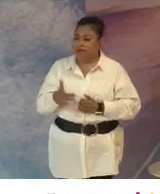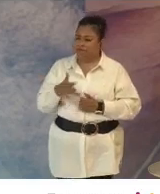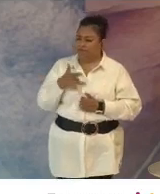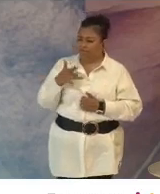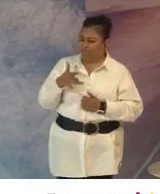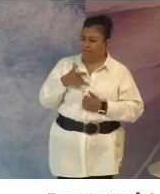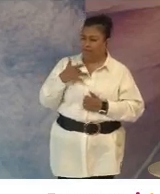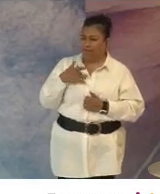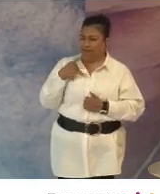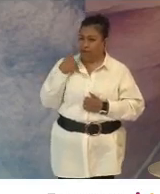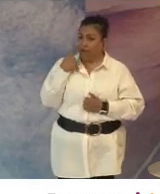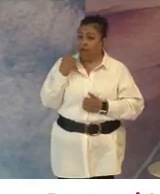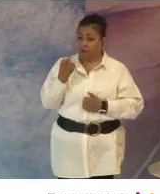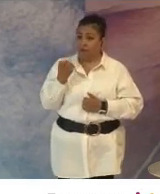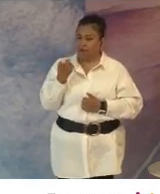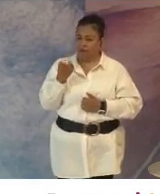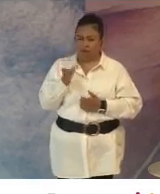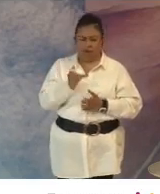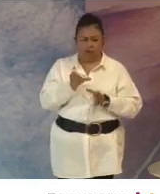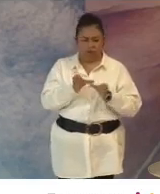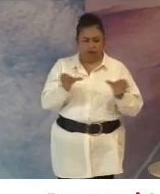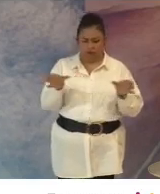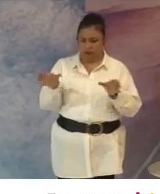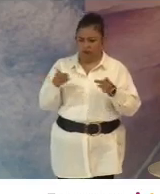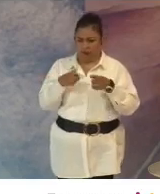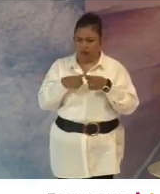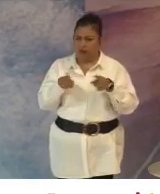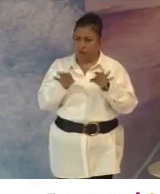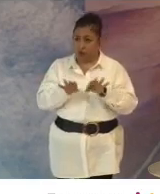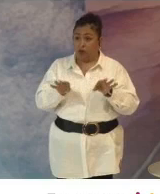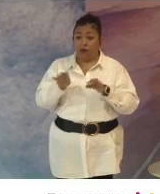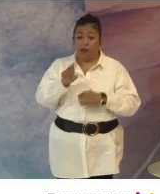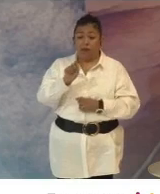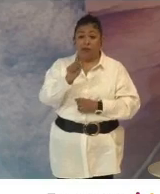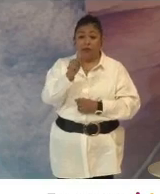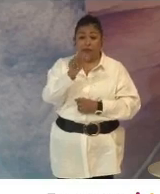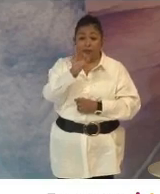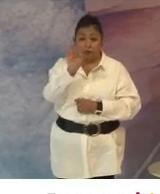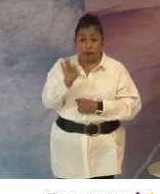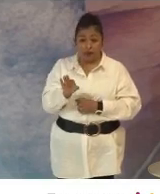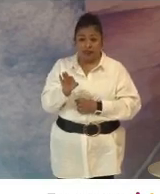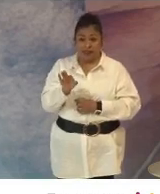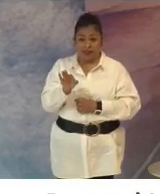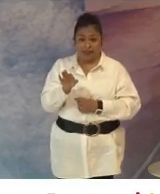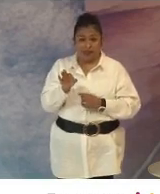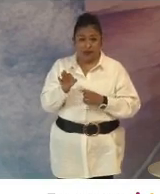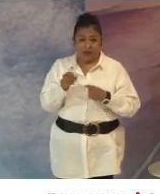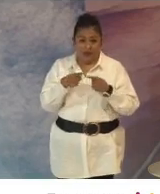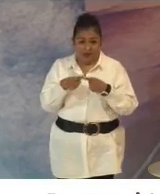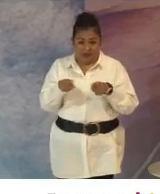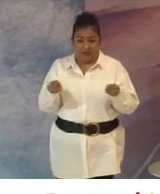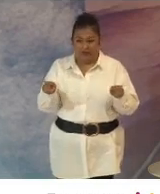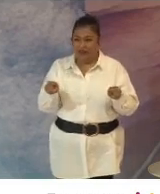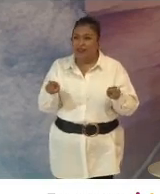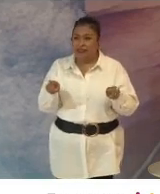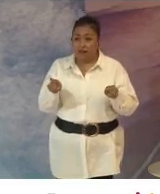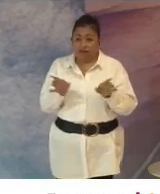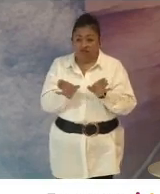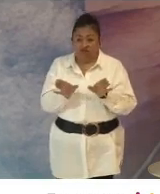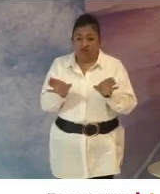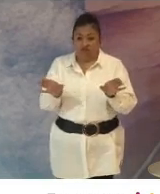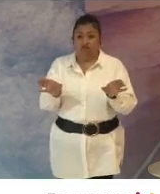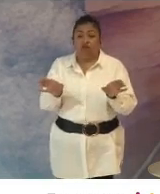percepción es muy significativa. Este 26% es una